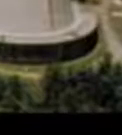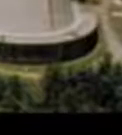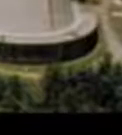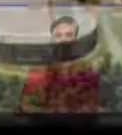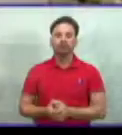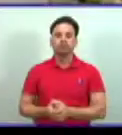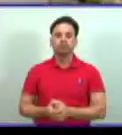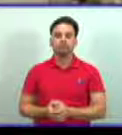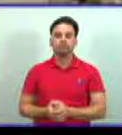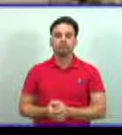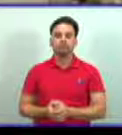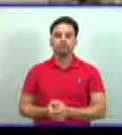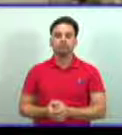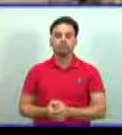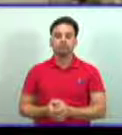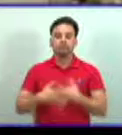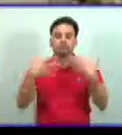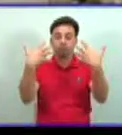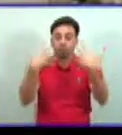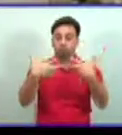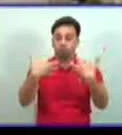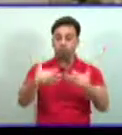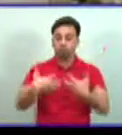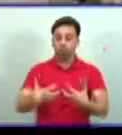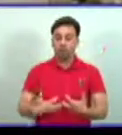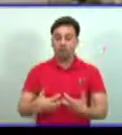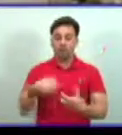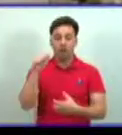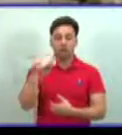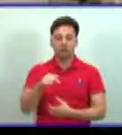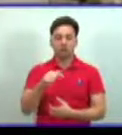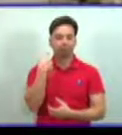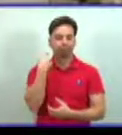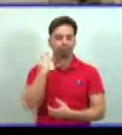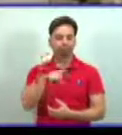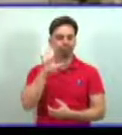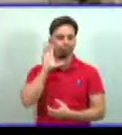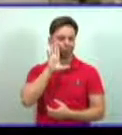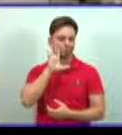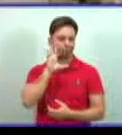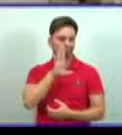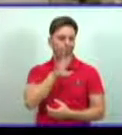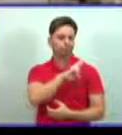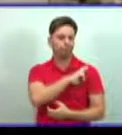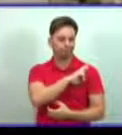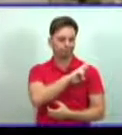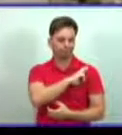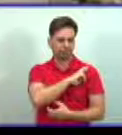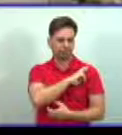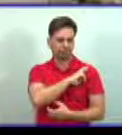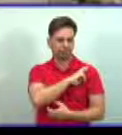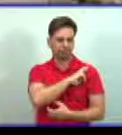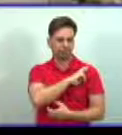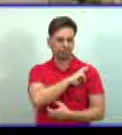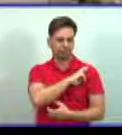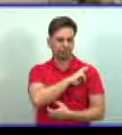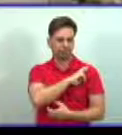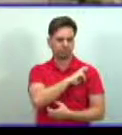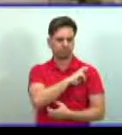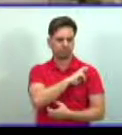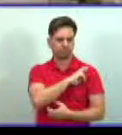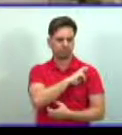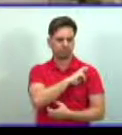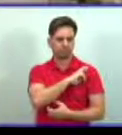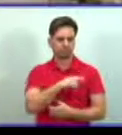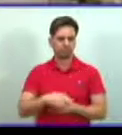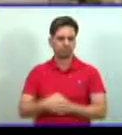Las centrales atómicas son un potencial de contaminación. Y quiero decir esto porque los accidentes